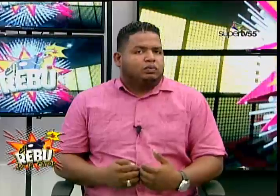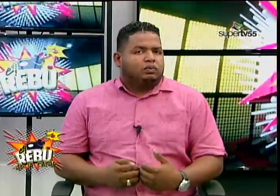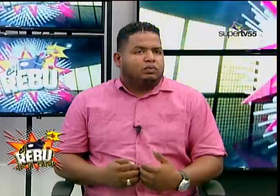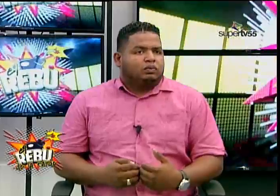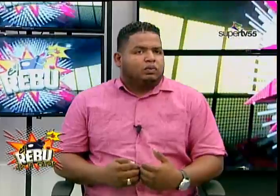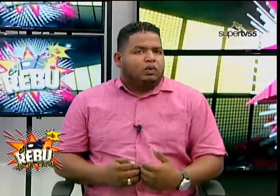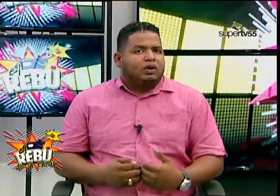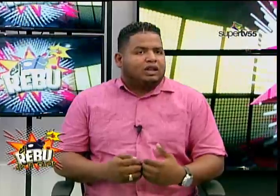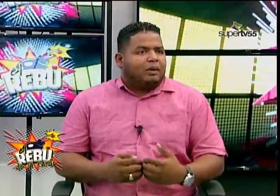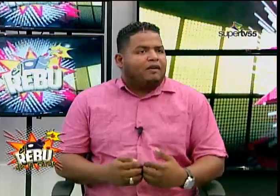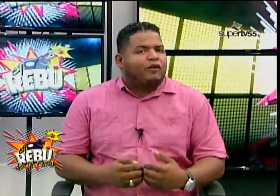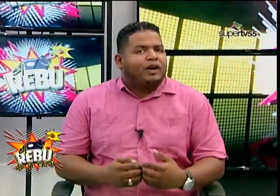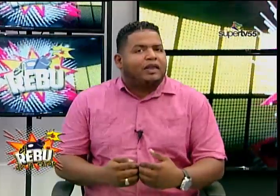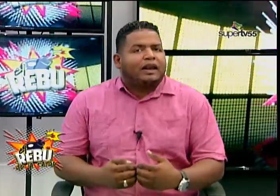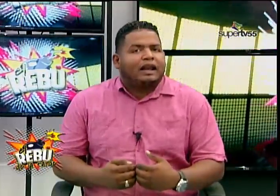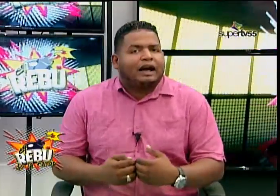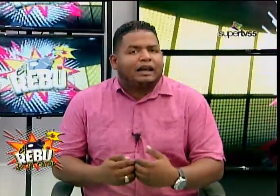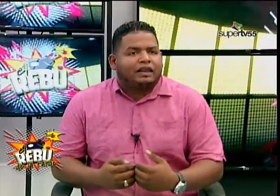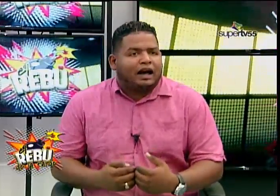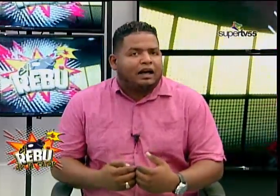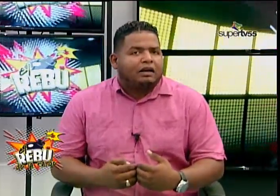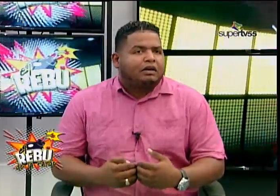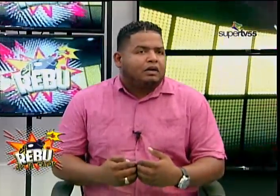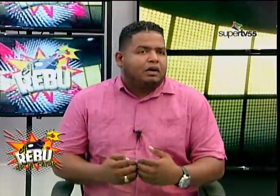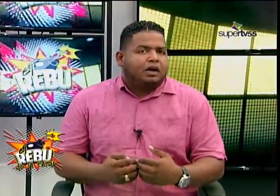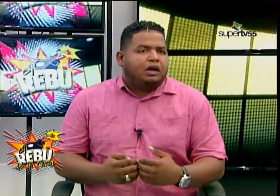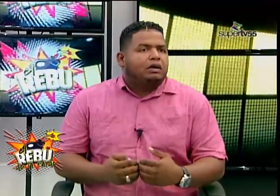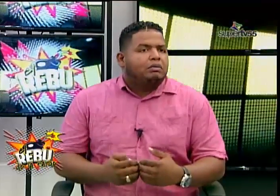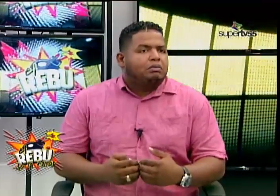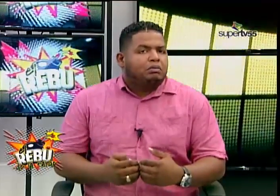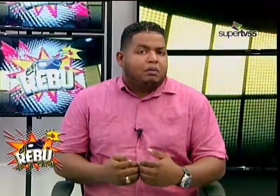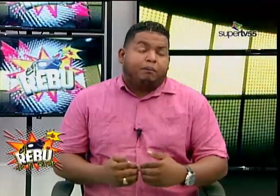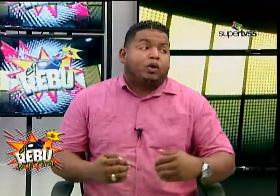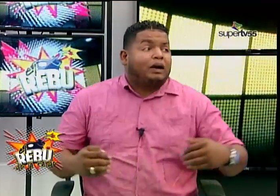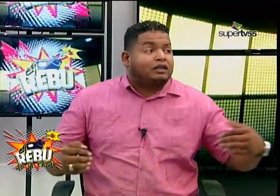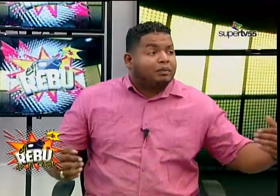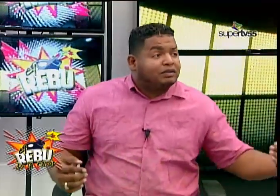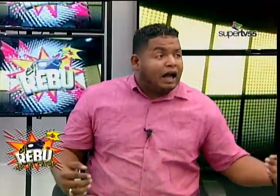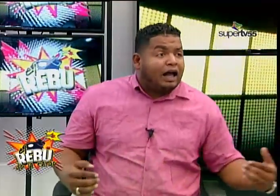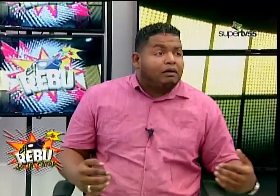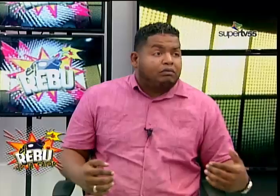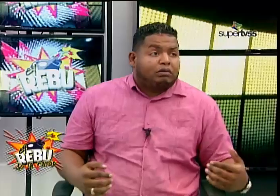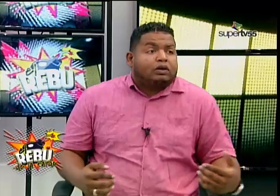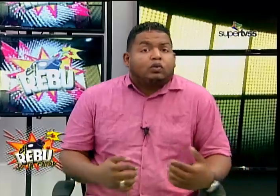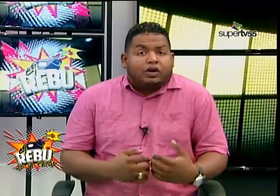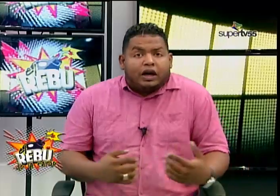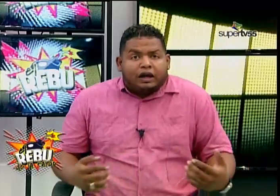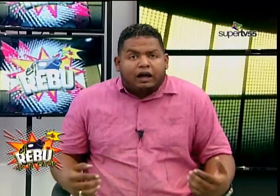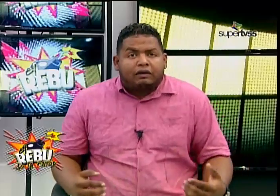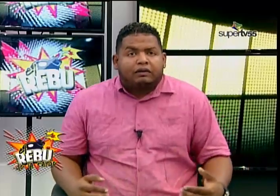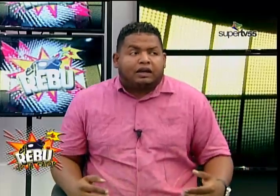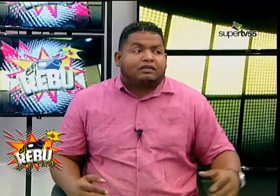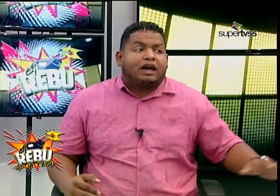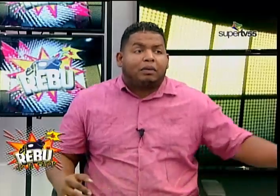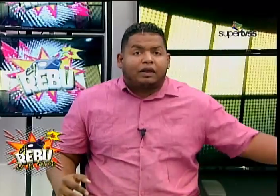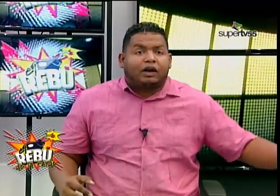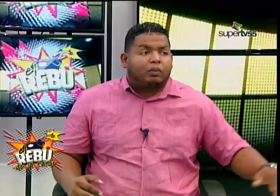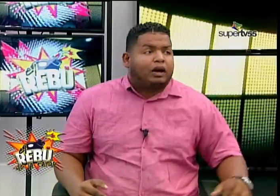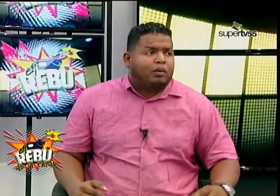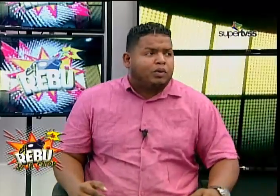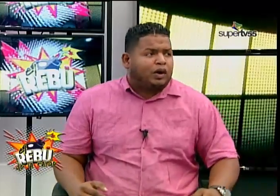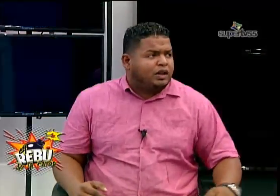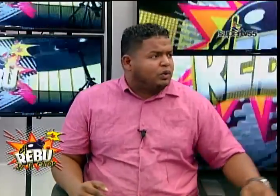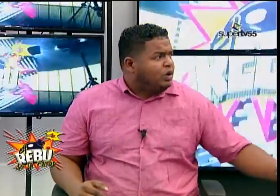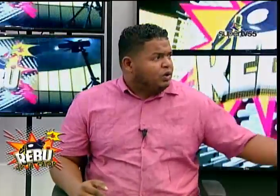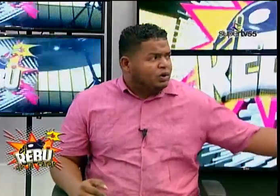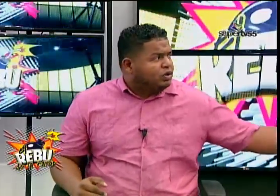O estaba fuera de la legalidad. Y por más amistad que tuviera, que se habla de que el hombre era